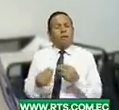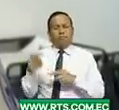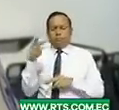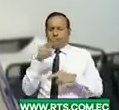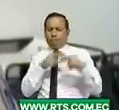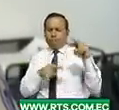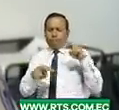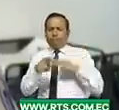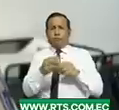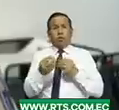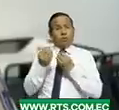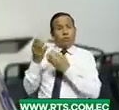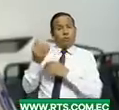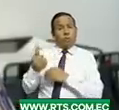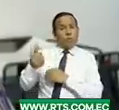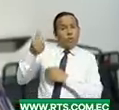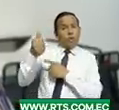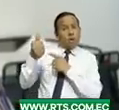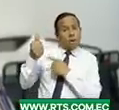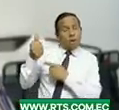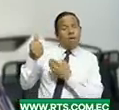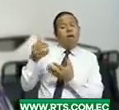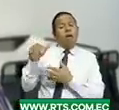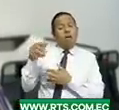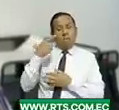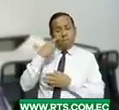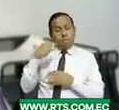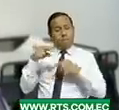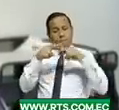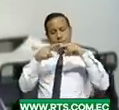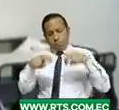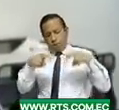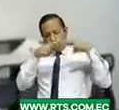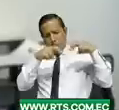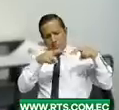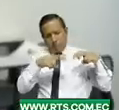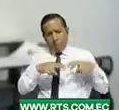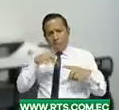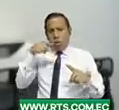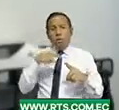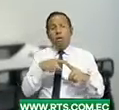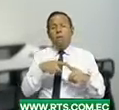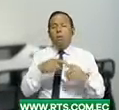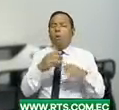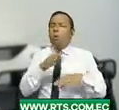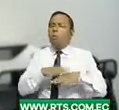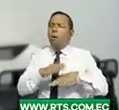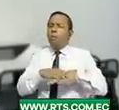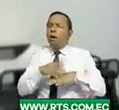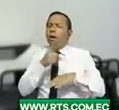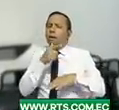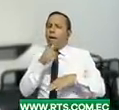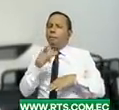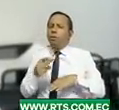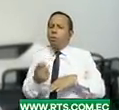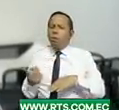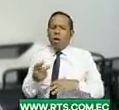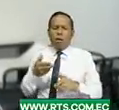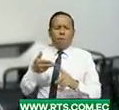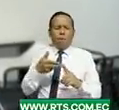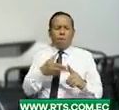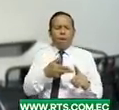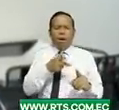y estamos realizando las investigaciones correspondientes para dar con el causante o los causantes de este hecho